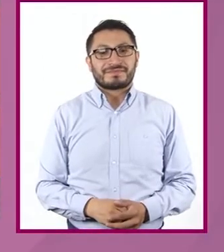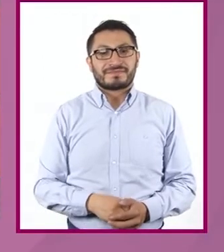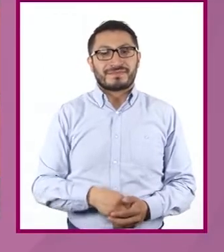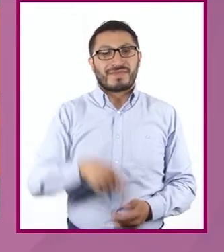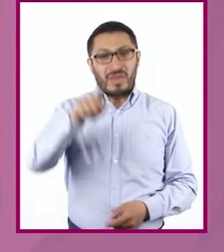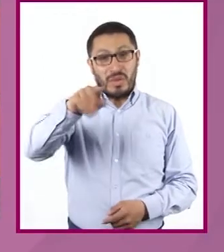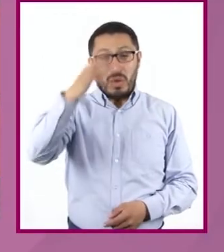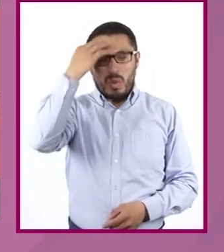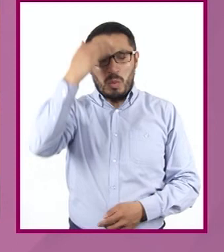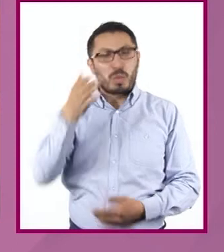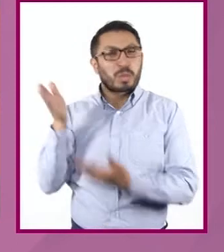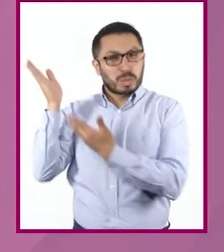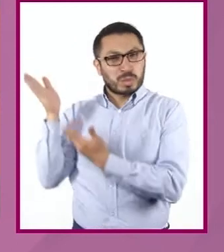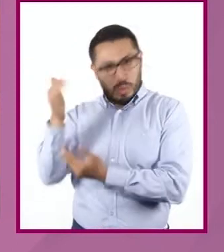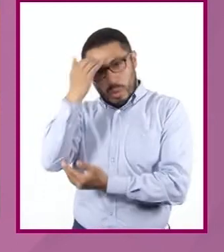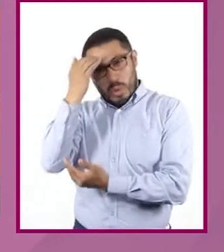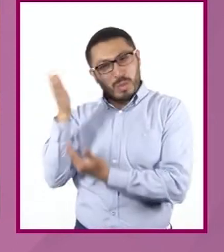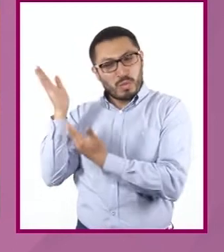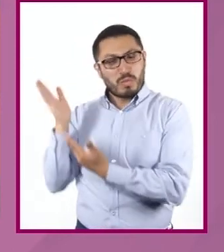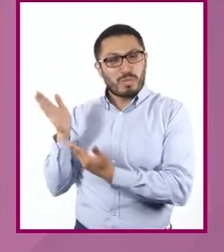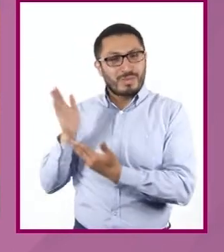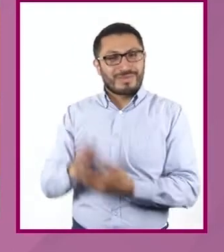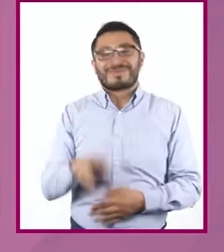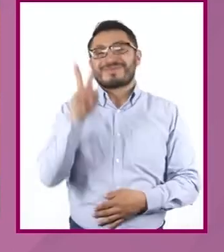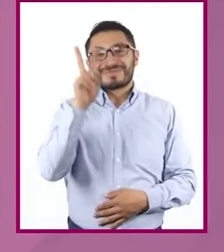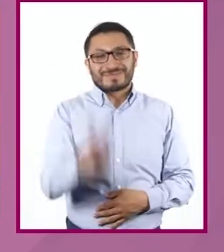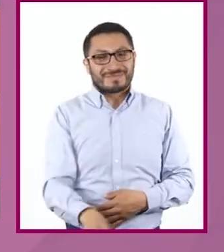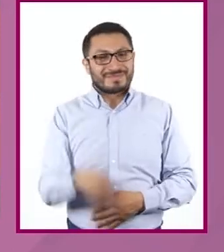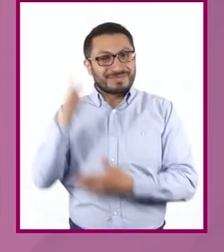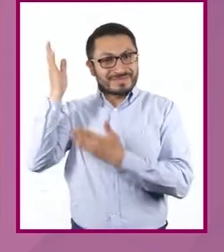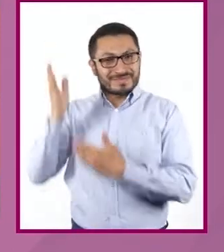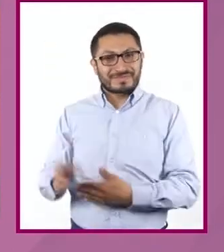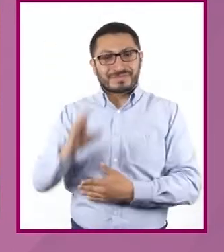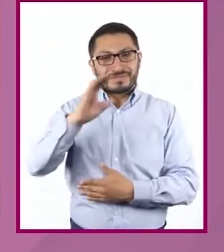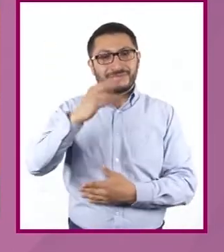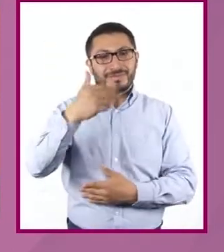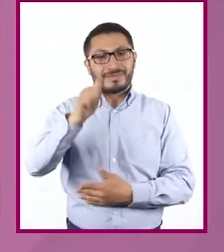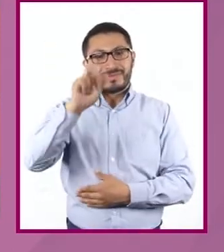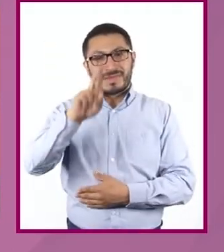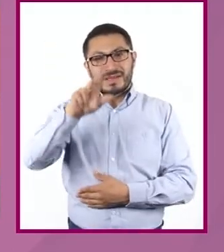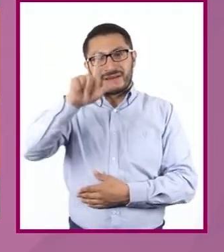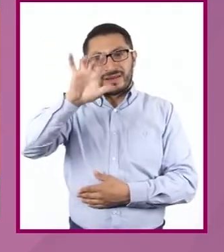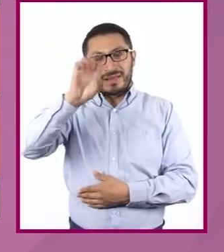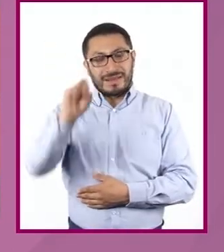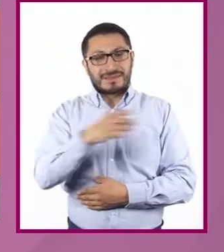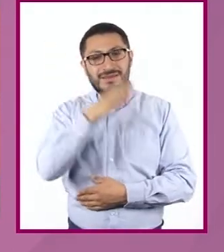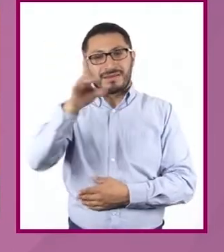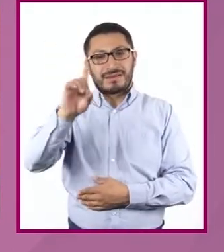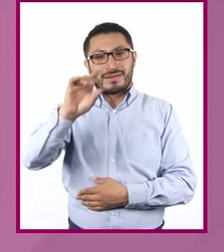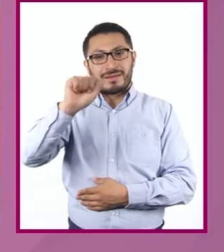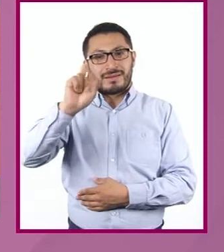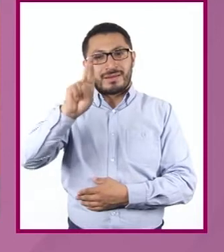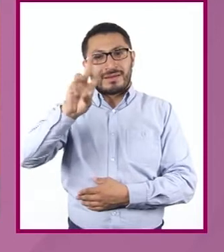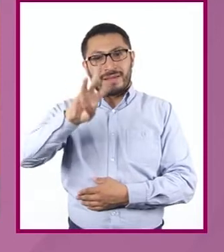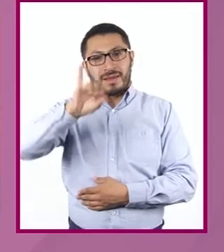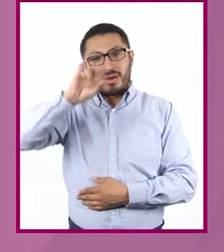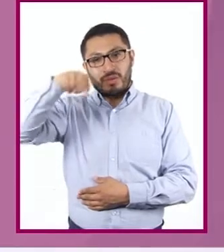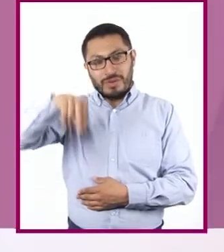es este personaje? Efectivamente, él es Charles Darwin, autor del Origen de las